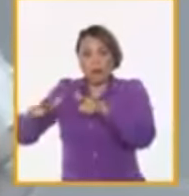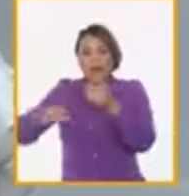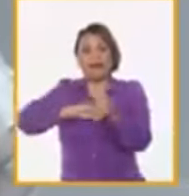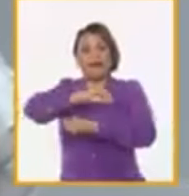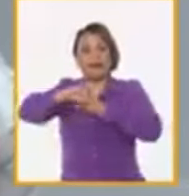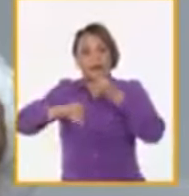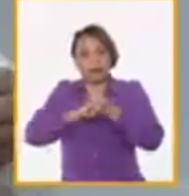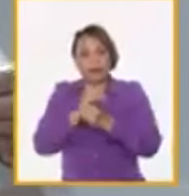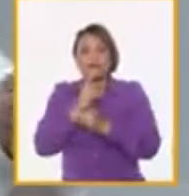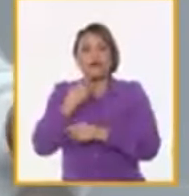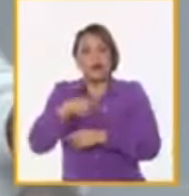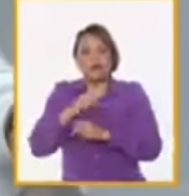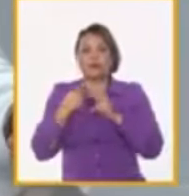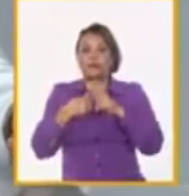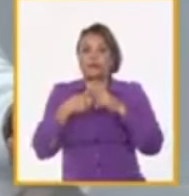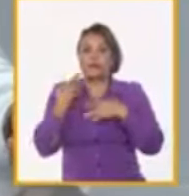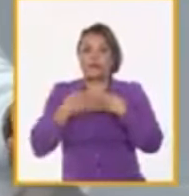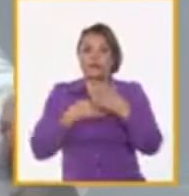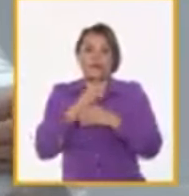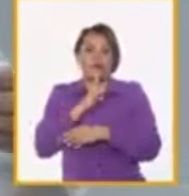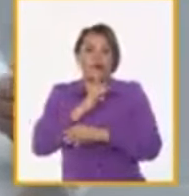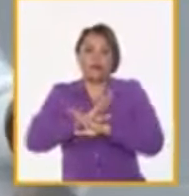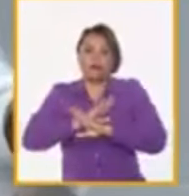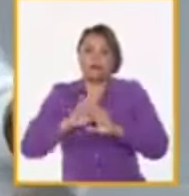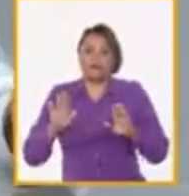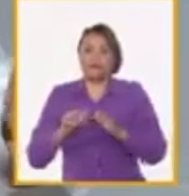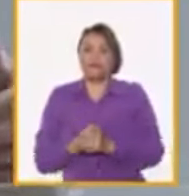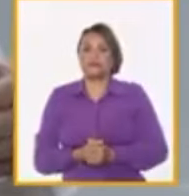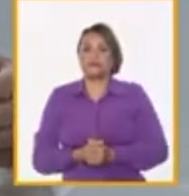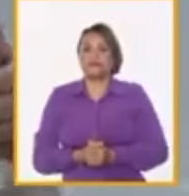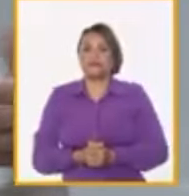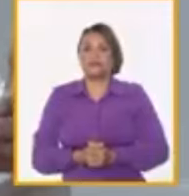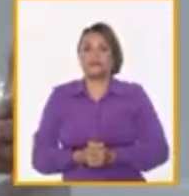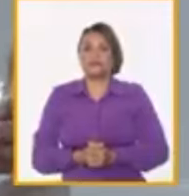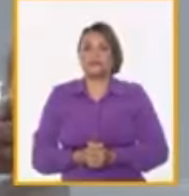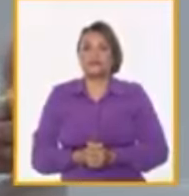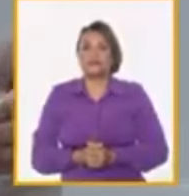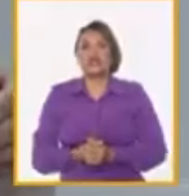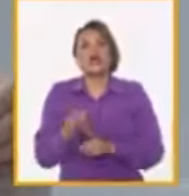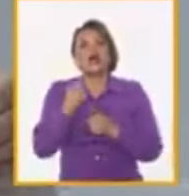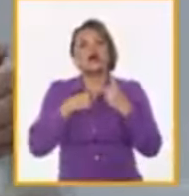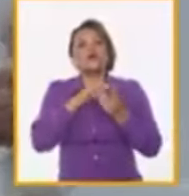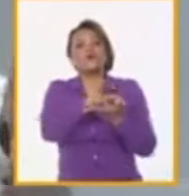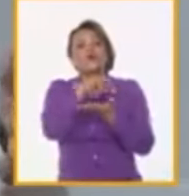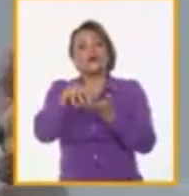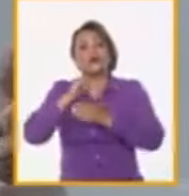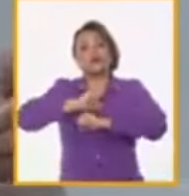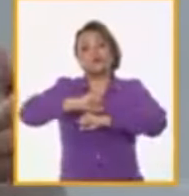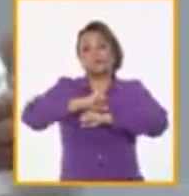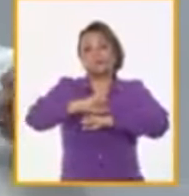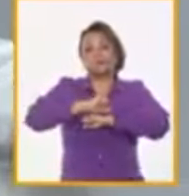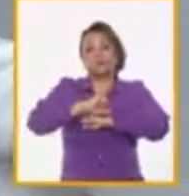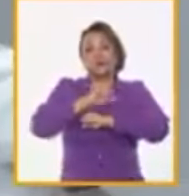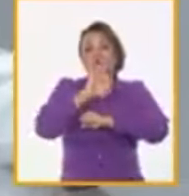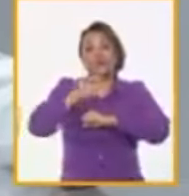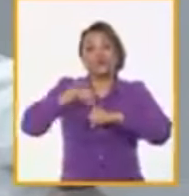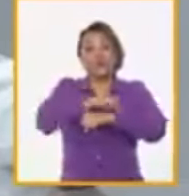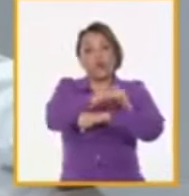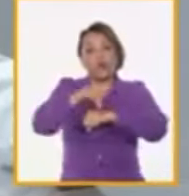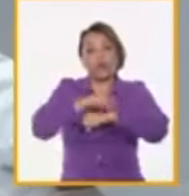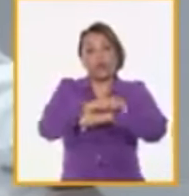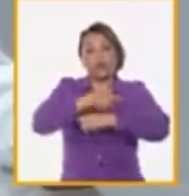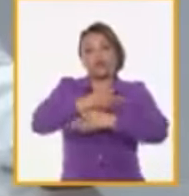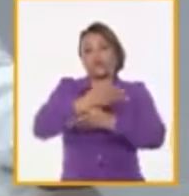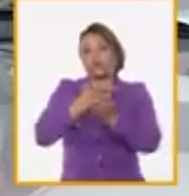con el cambio de la matriz energética, con paneles solares, que no son híbridas, son aquellas estaciones de bombeo que bombeando 8 horas pueden abastecer a